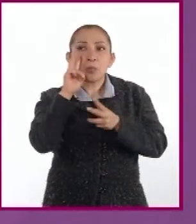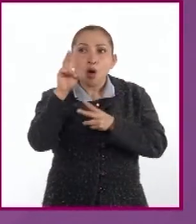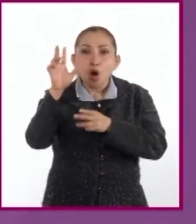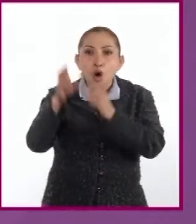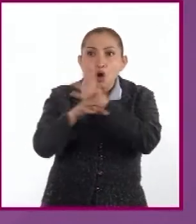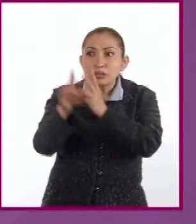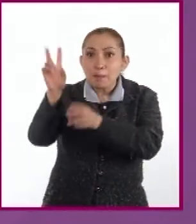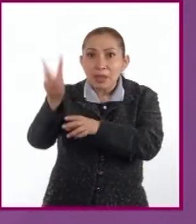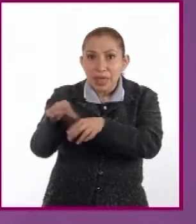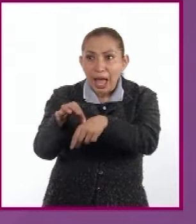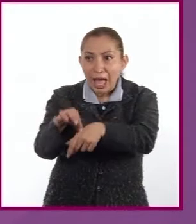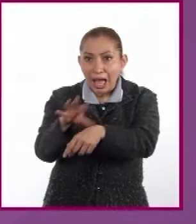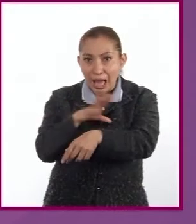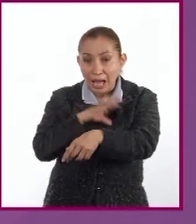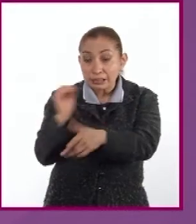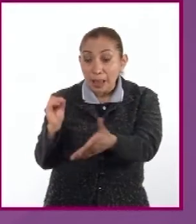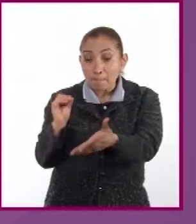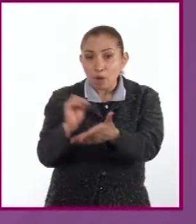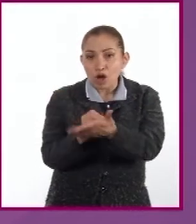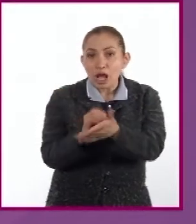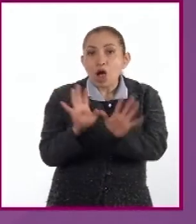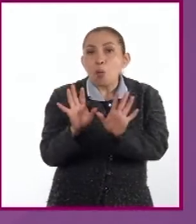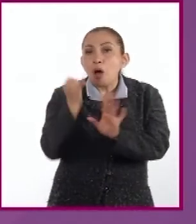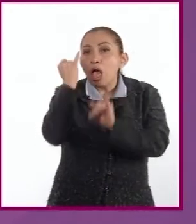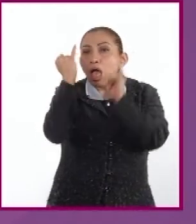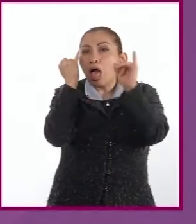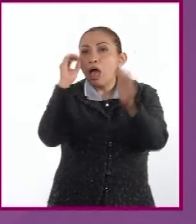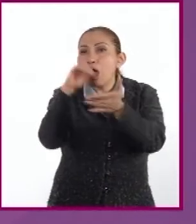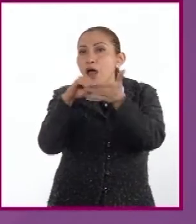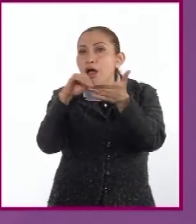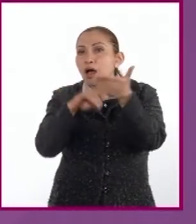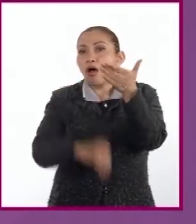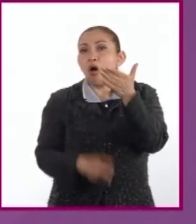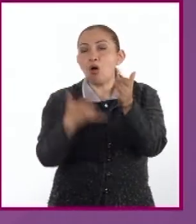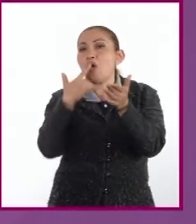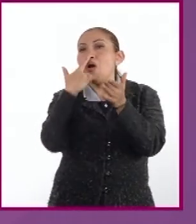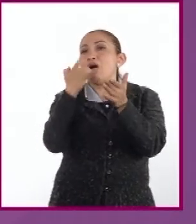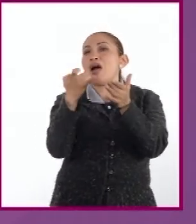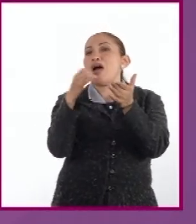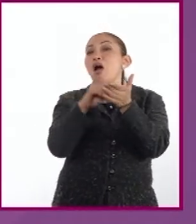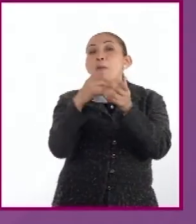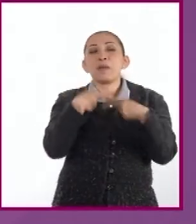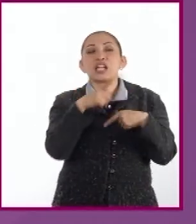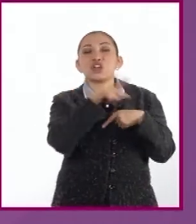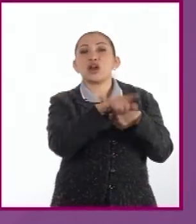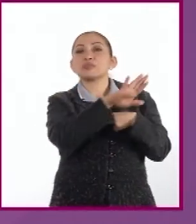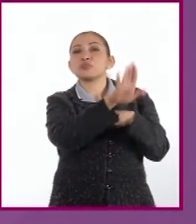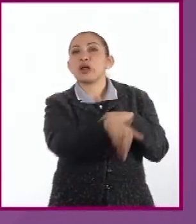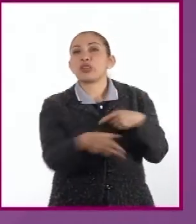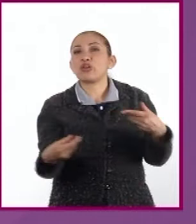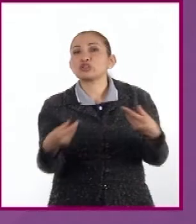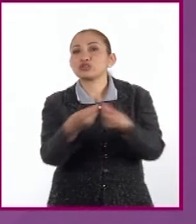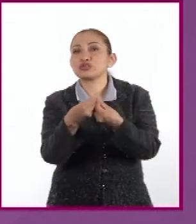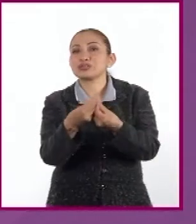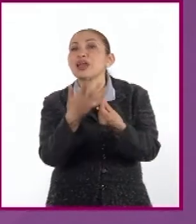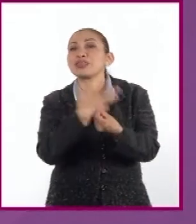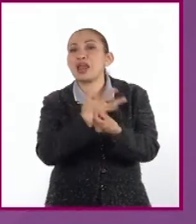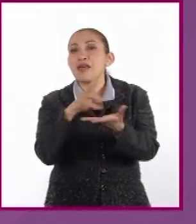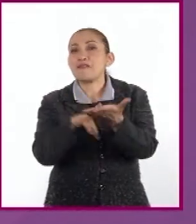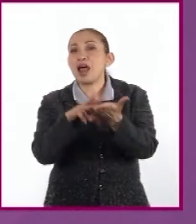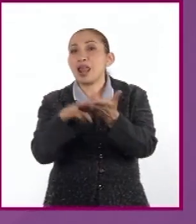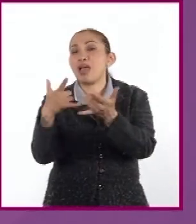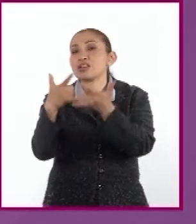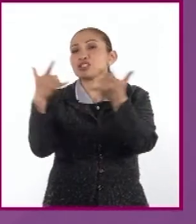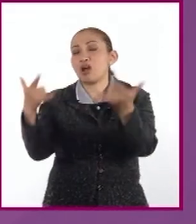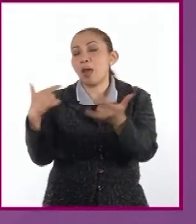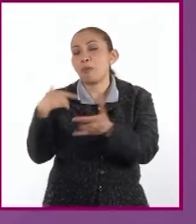real, al cual se le agregan elementos imaginarios o sobrenaturales o personajes muertos, y tienen un valor